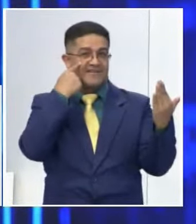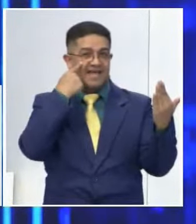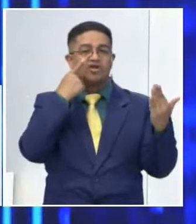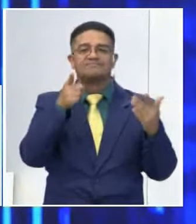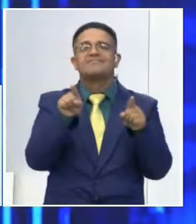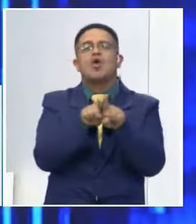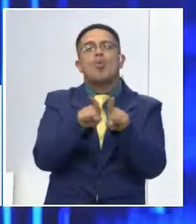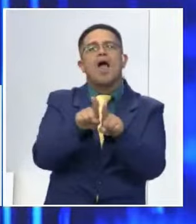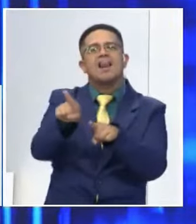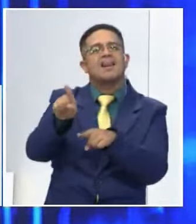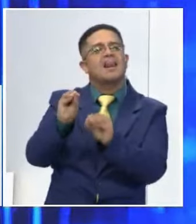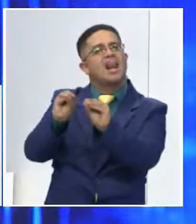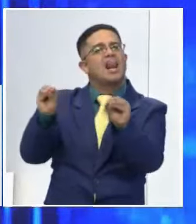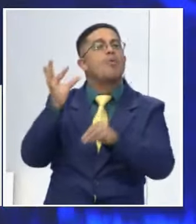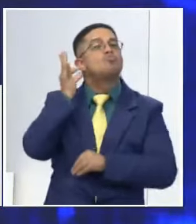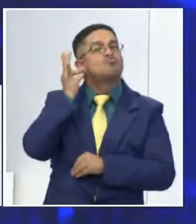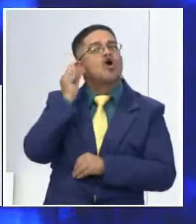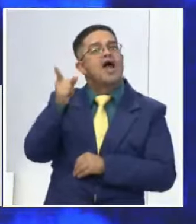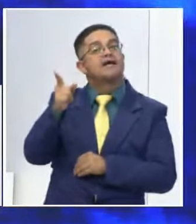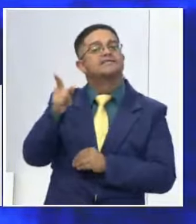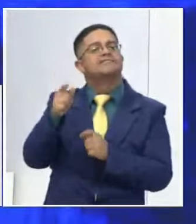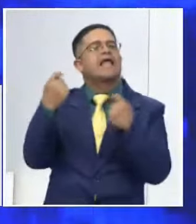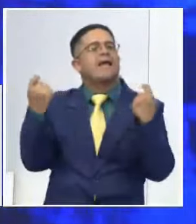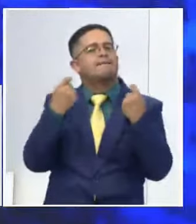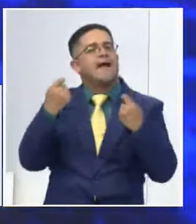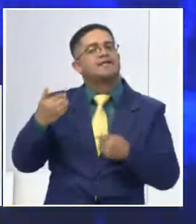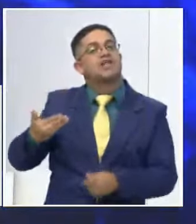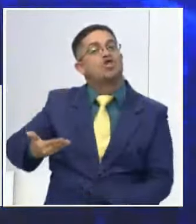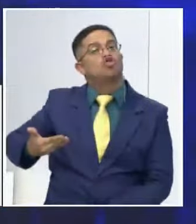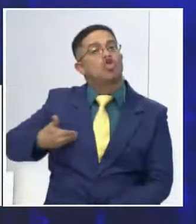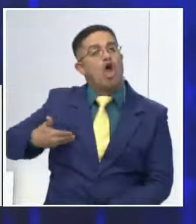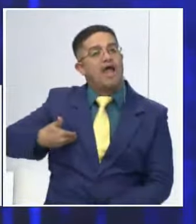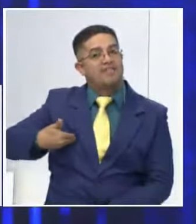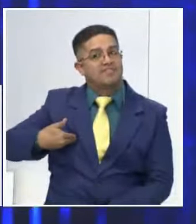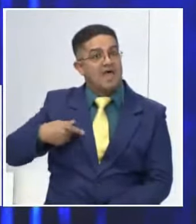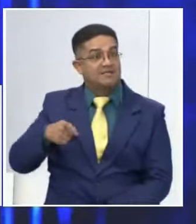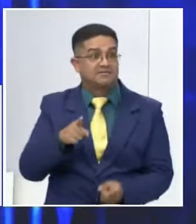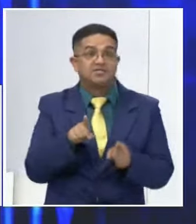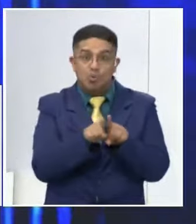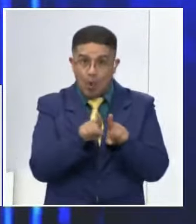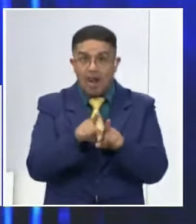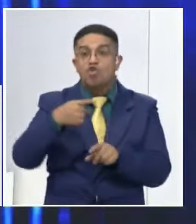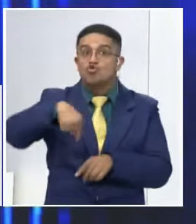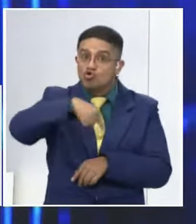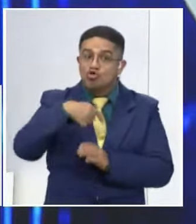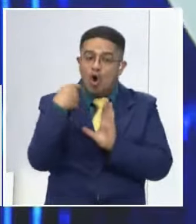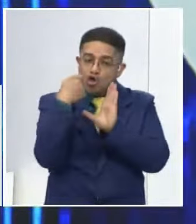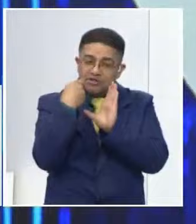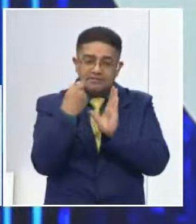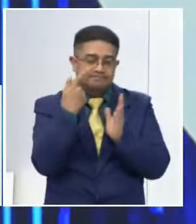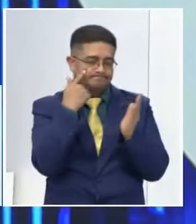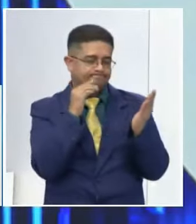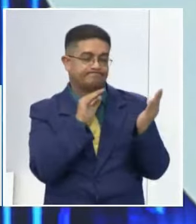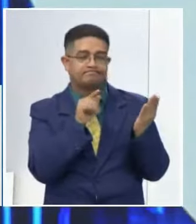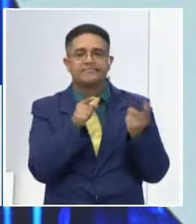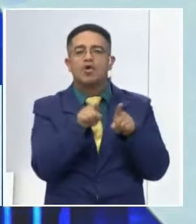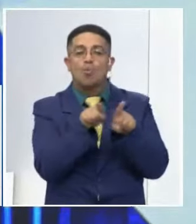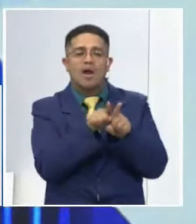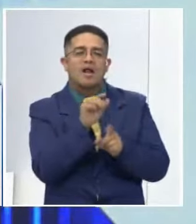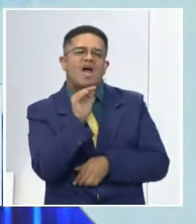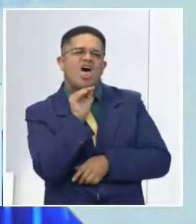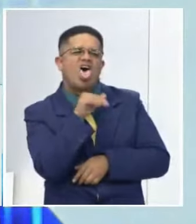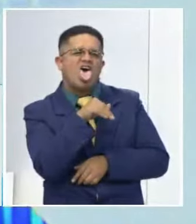en las mujeres, que es para prevenir el cáncer de mama, tenemos una campaña nosotros, los odontólogos, que es sácale la lengua al cáncer. Es